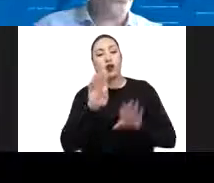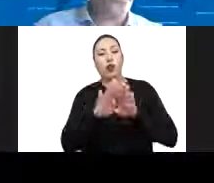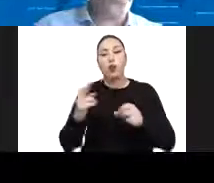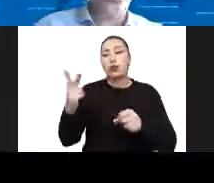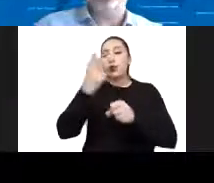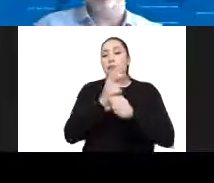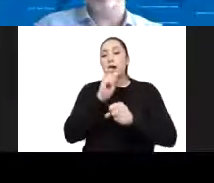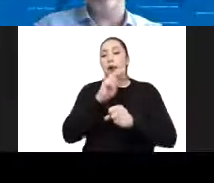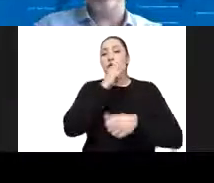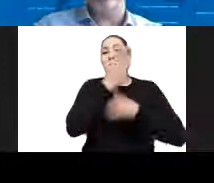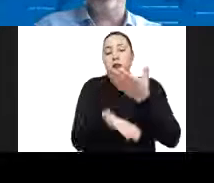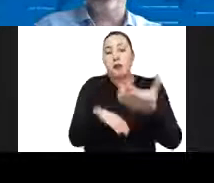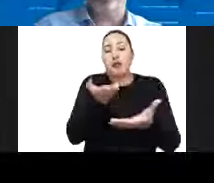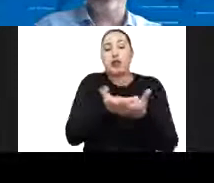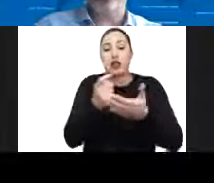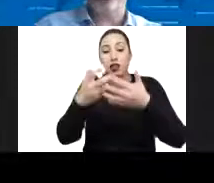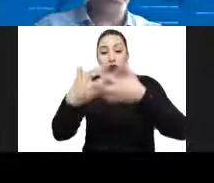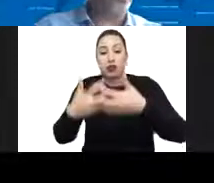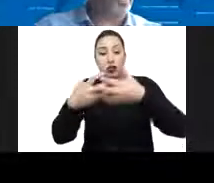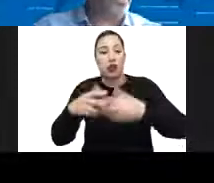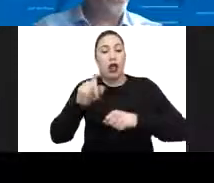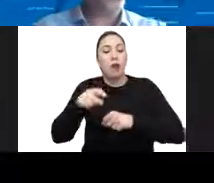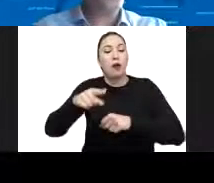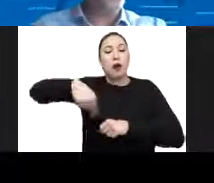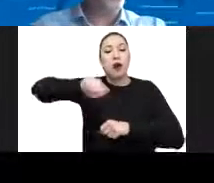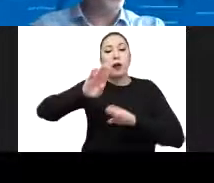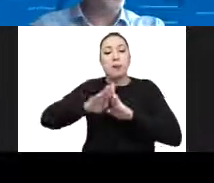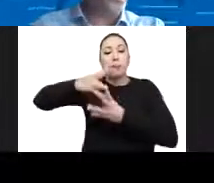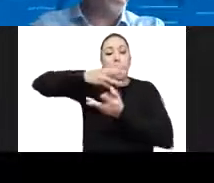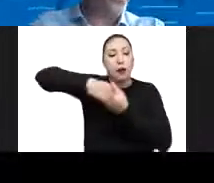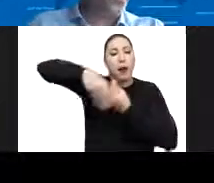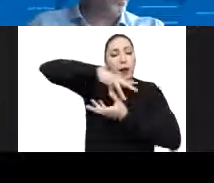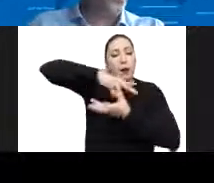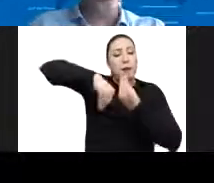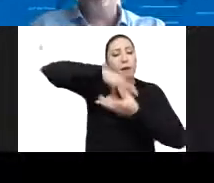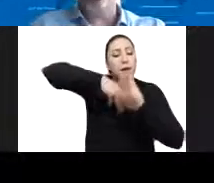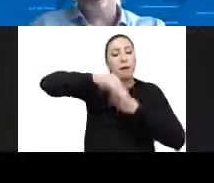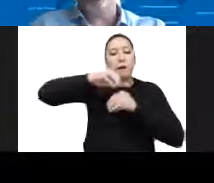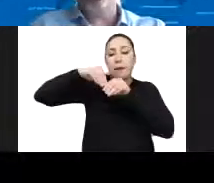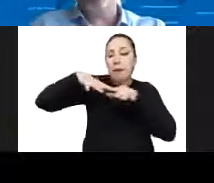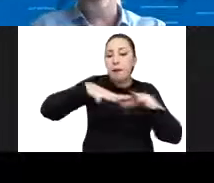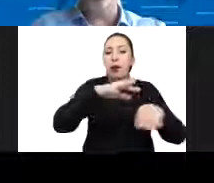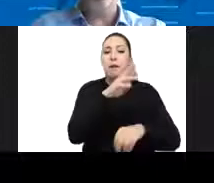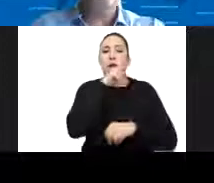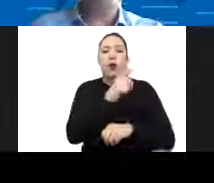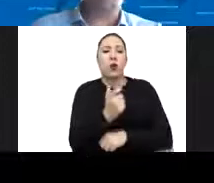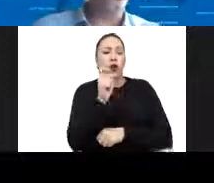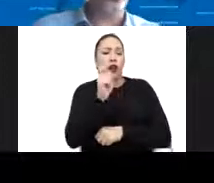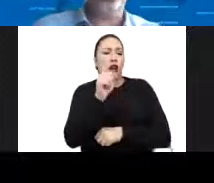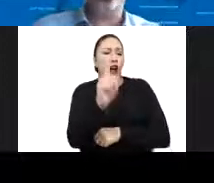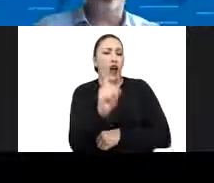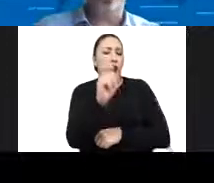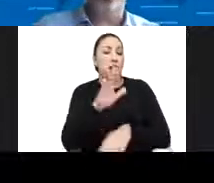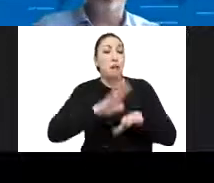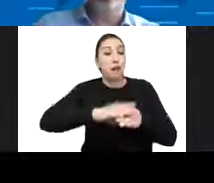en donde el sistema se robustece, es más resiliente, es una inversión a relativamente bajo costo por